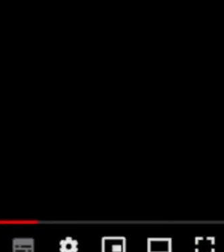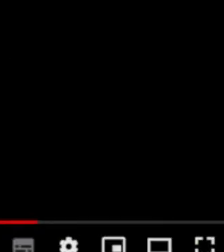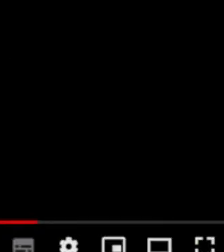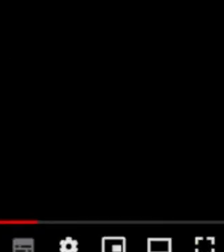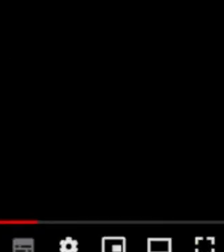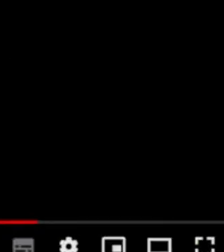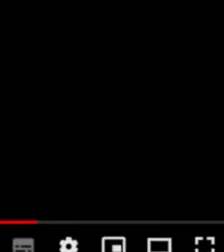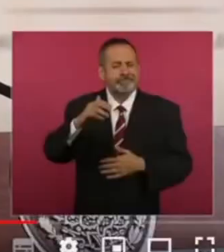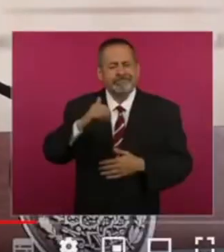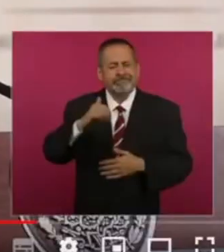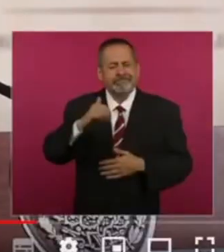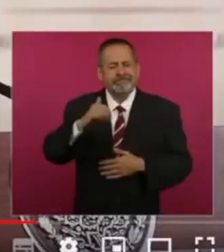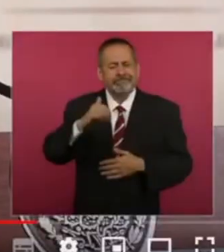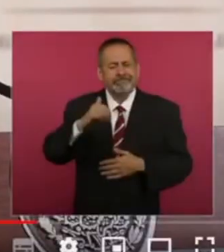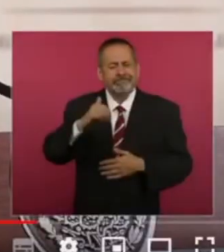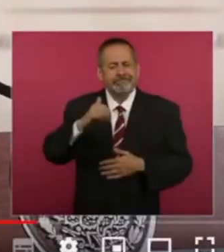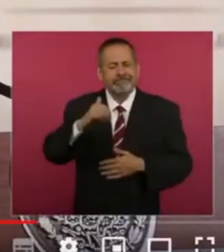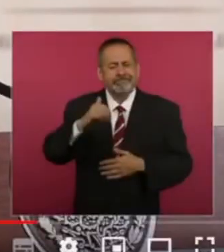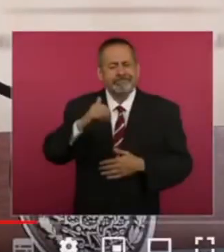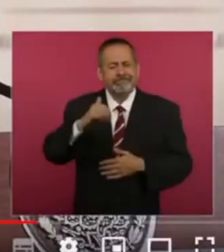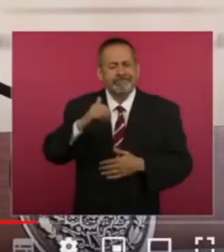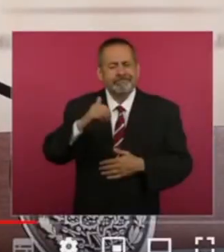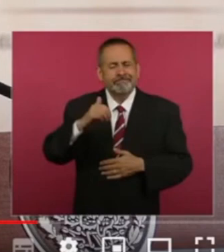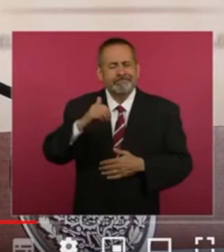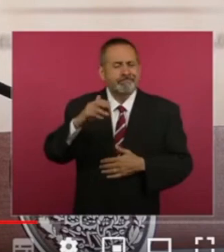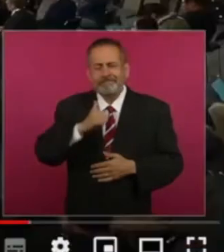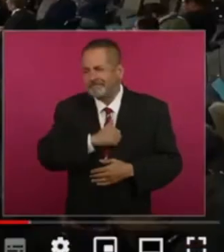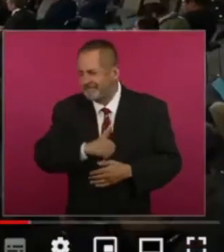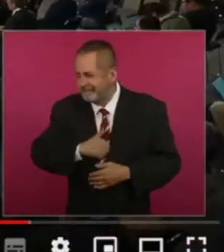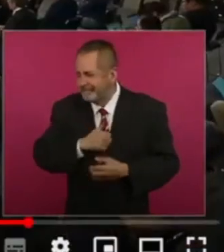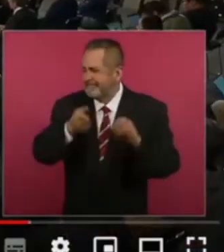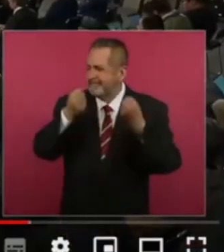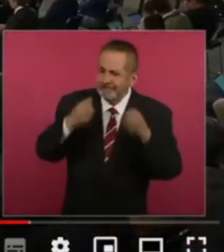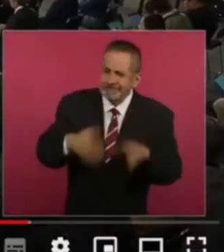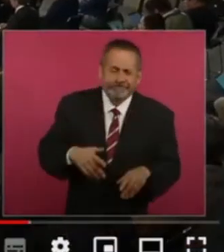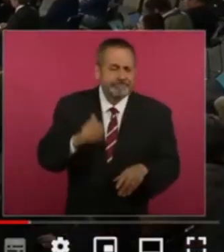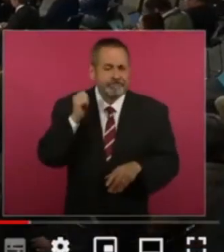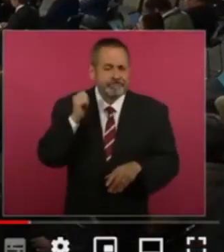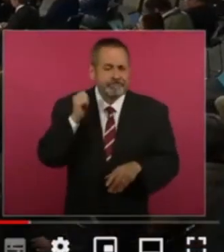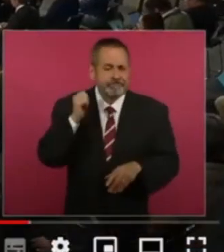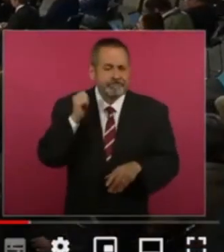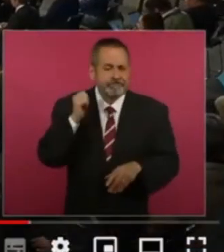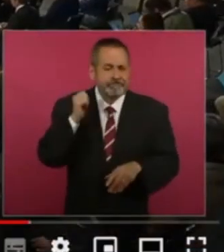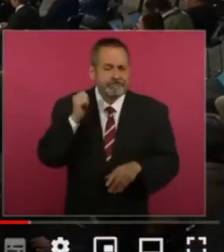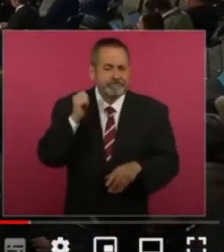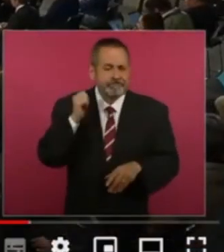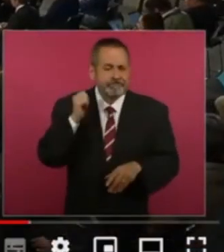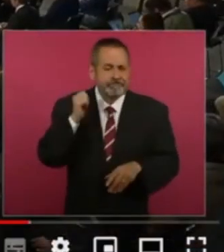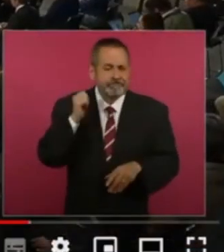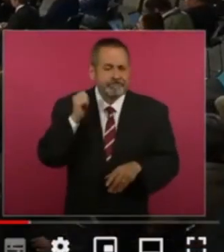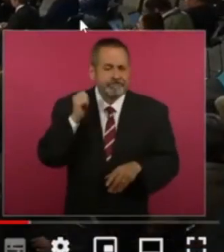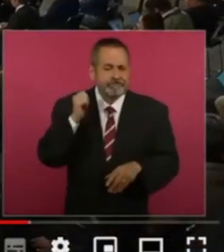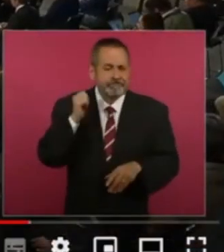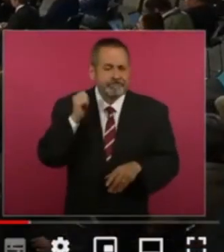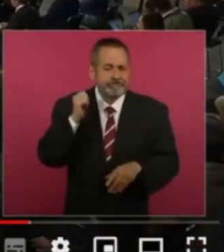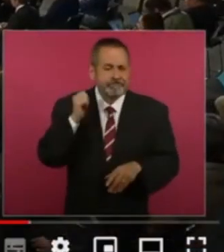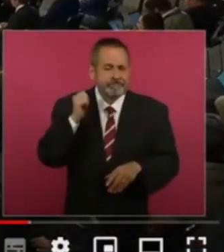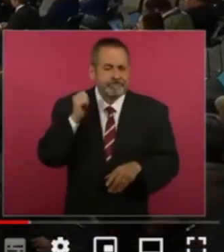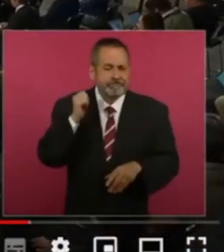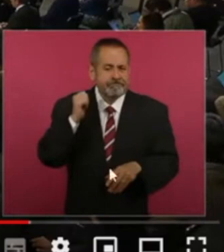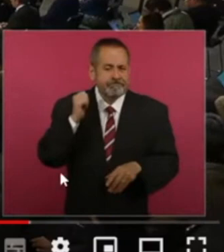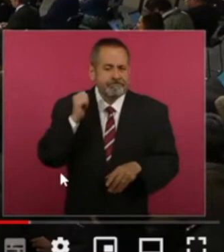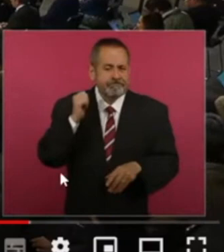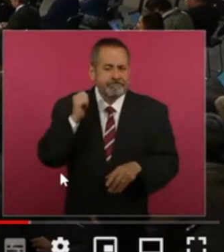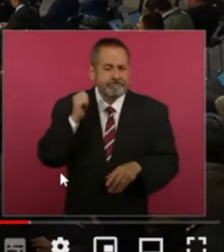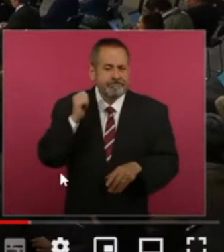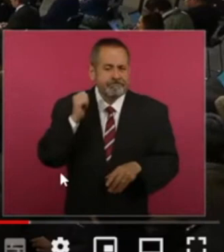la información del día de hoy, confirmándoles lo que les platicaba mi querida... No pierdan la vida. ...y lo que les confirmaba mi querida